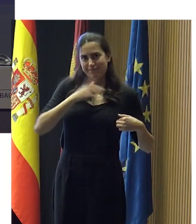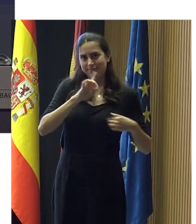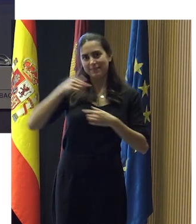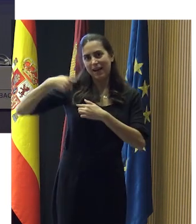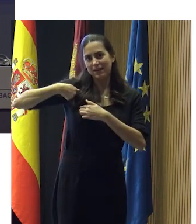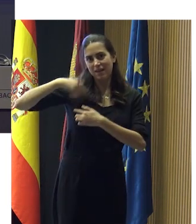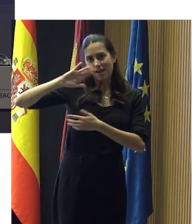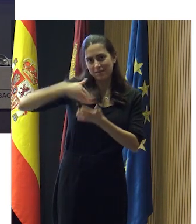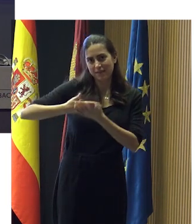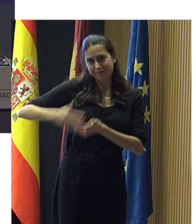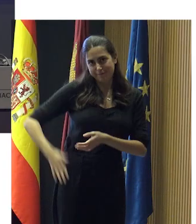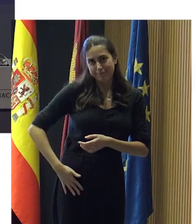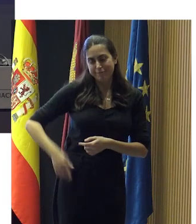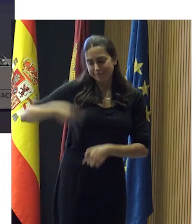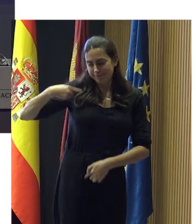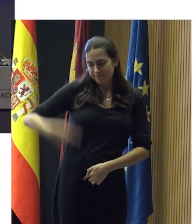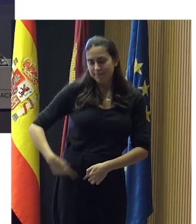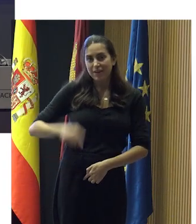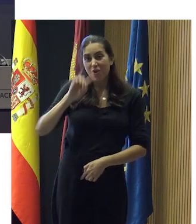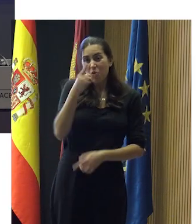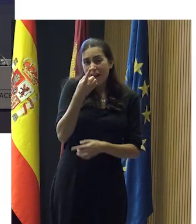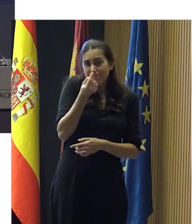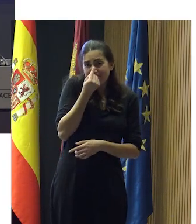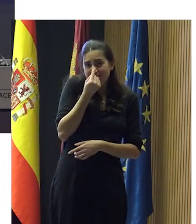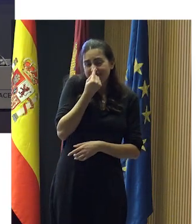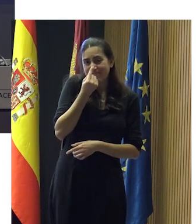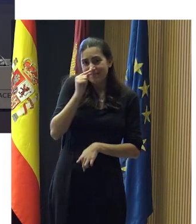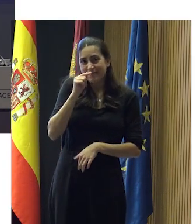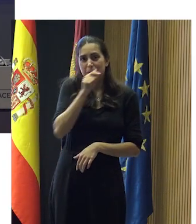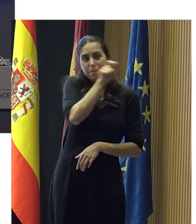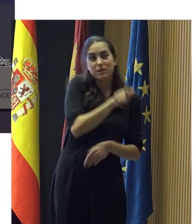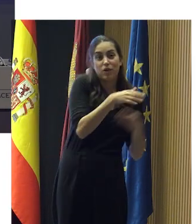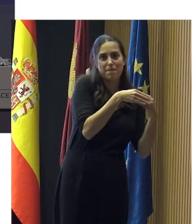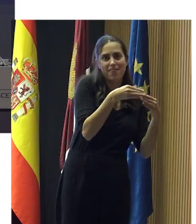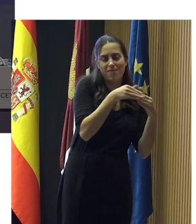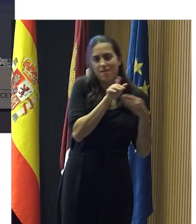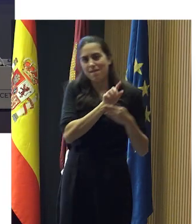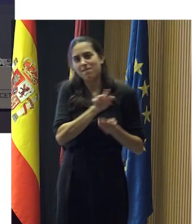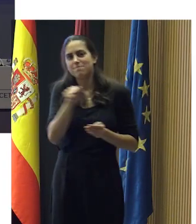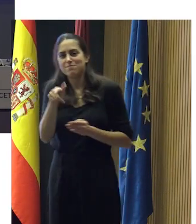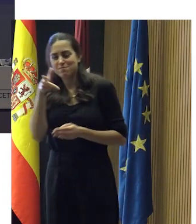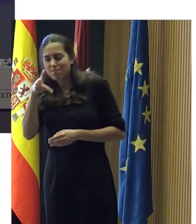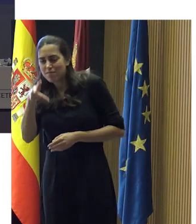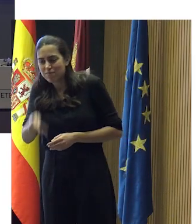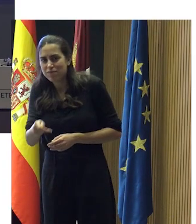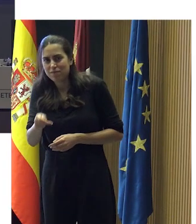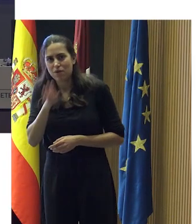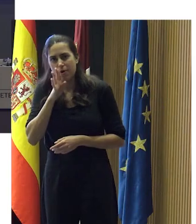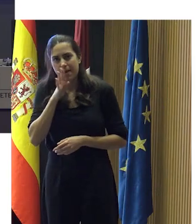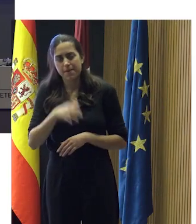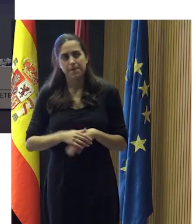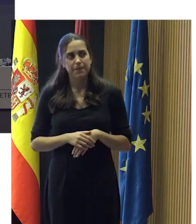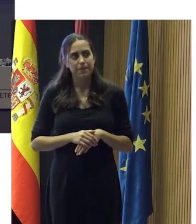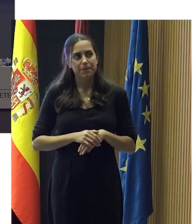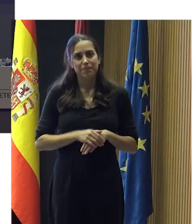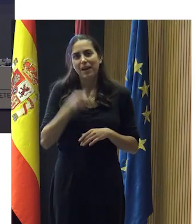hasta la ingle, y lo que hacemos es introducir una pequeña pieza del tumor de la paciente en estos ratones. Eso tarda mucho